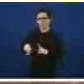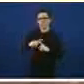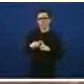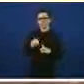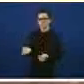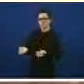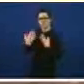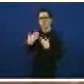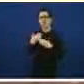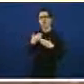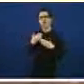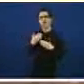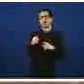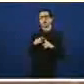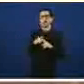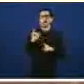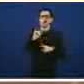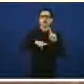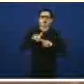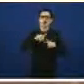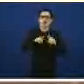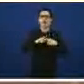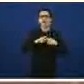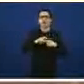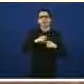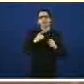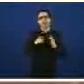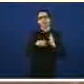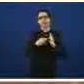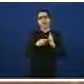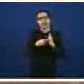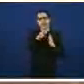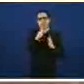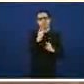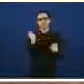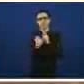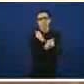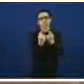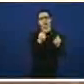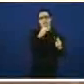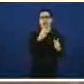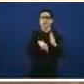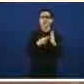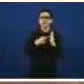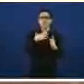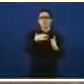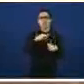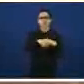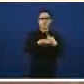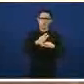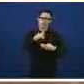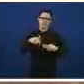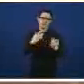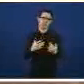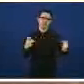tipo legal Para que se lle podan Devolver os cartos Porque as leis Afortunadamente Pódense modificar Nos parlamentos E